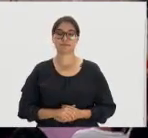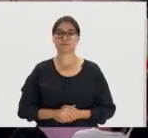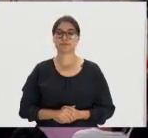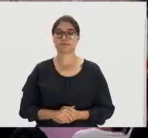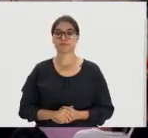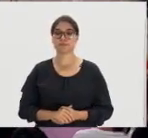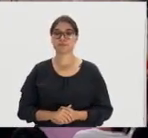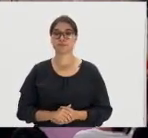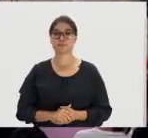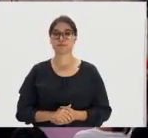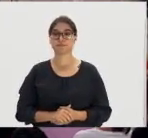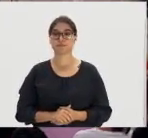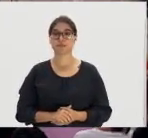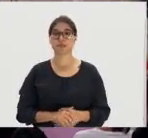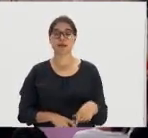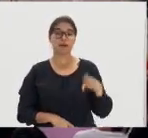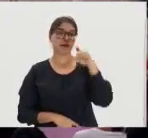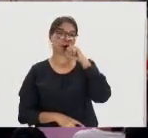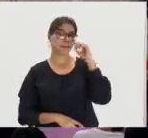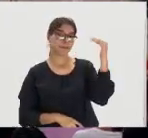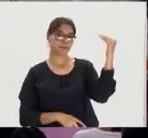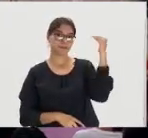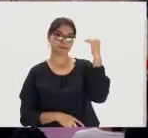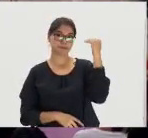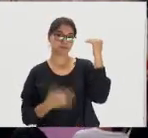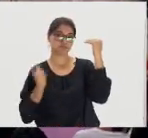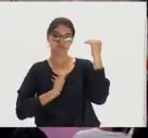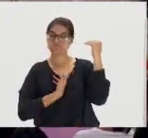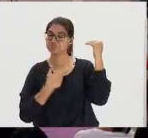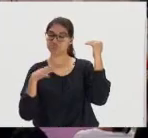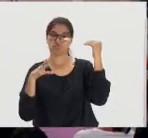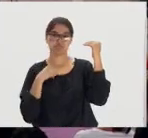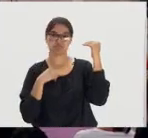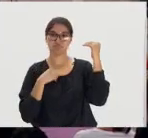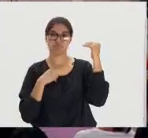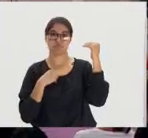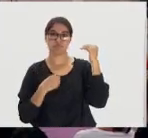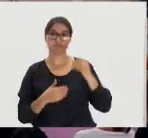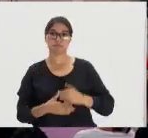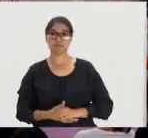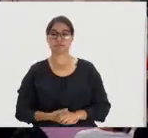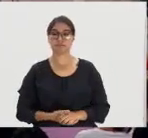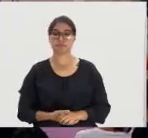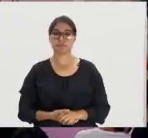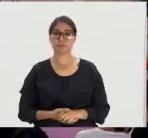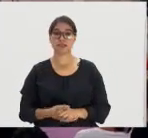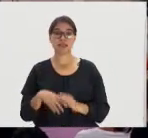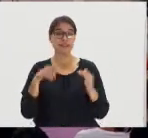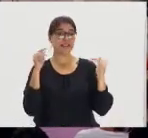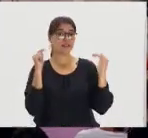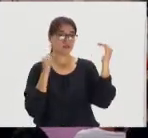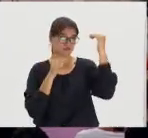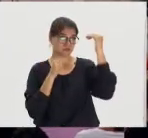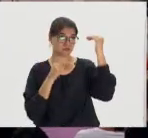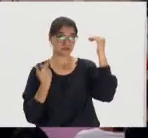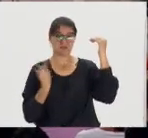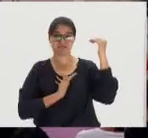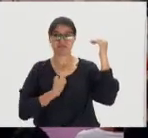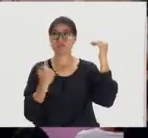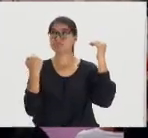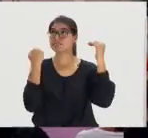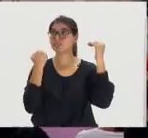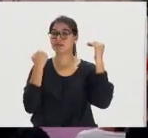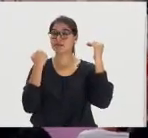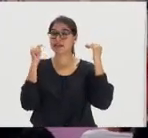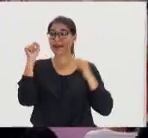Nosotros, nuestros padres nos enseñaron, pero quizás nunca quisimos aprender. Y por eso cometimos muchos errores. Esta